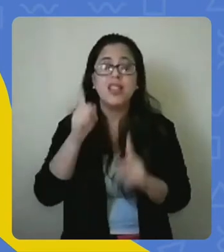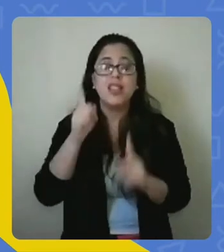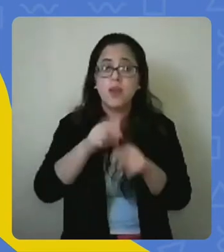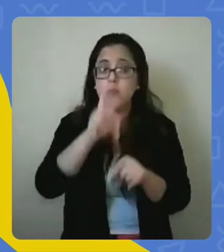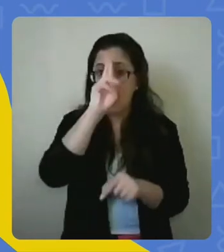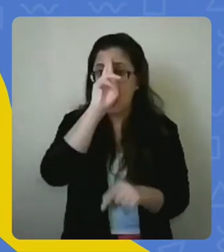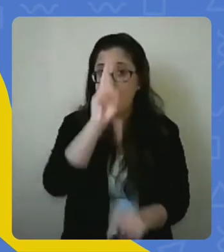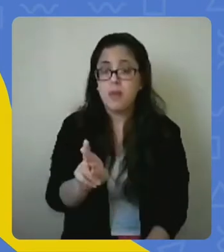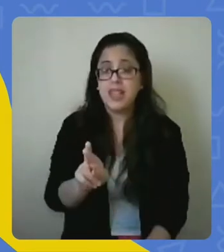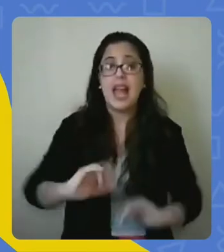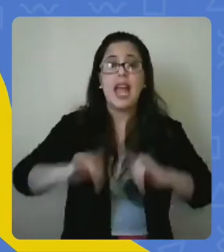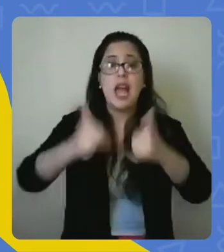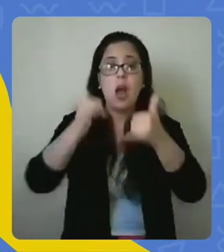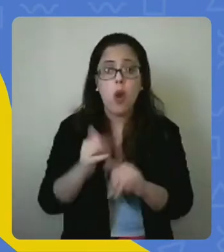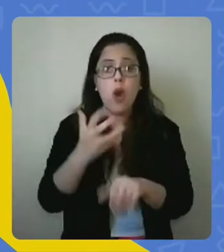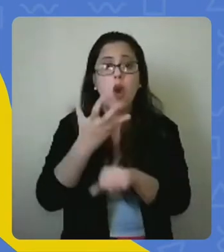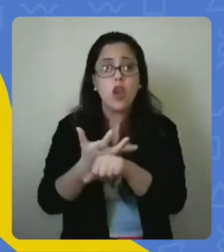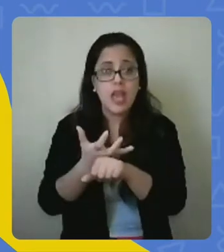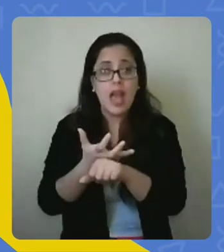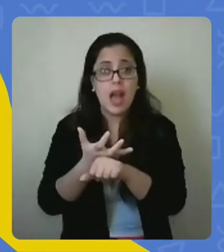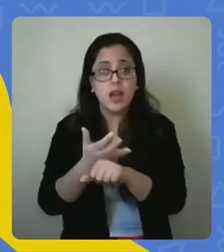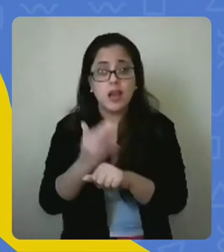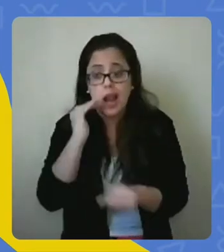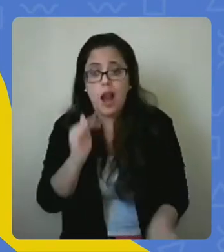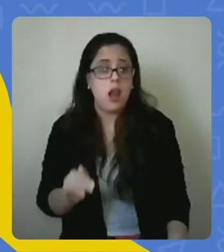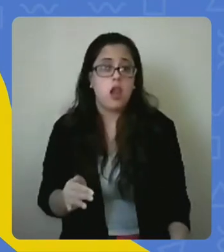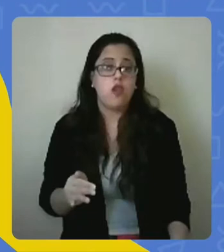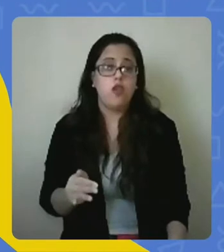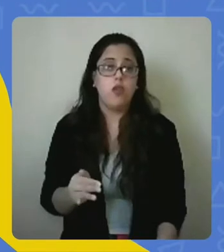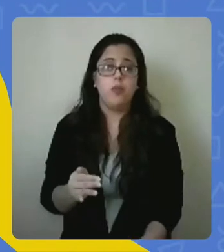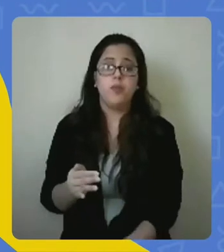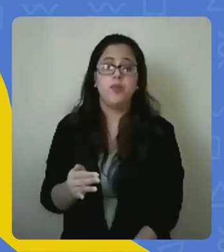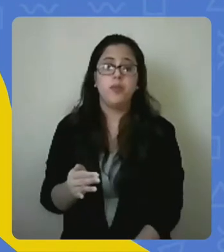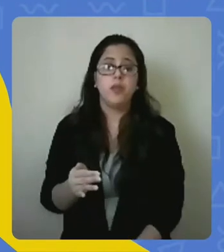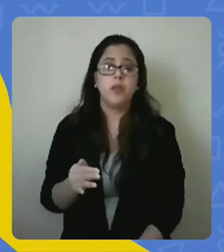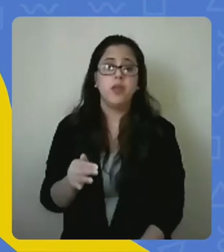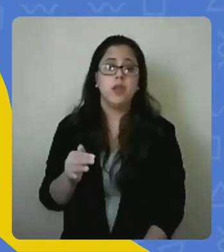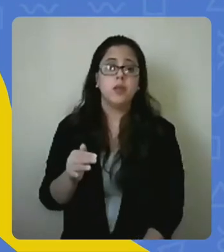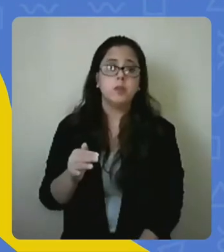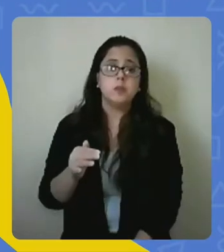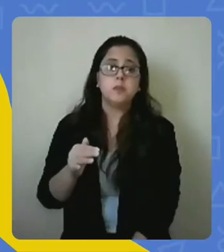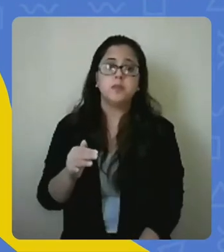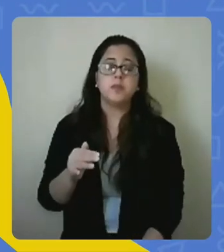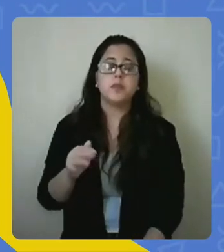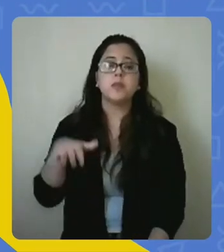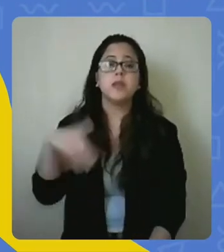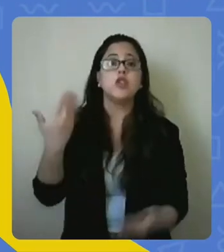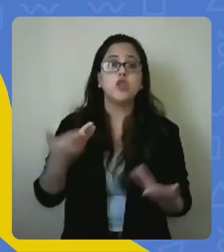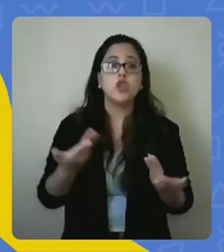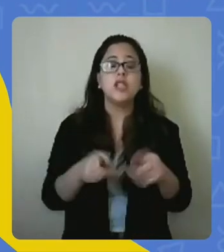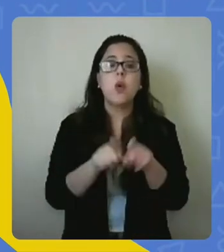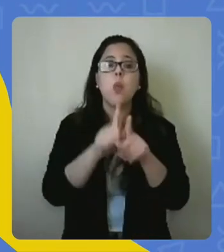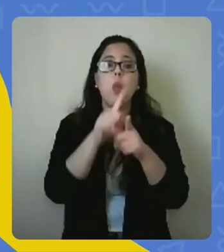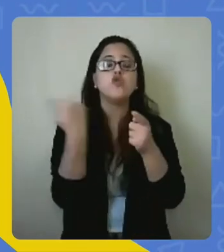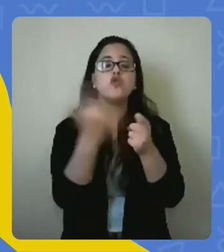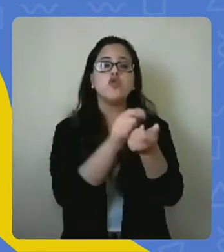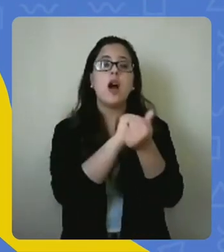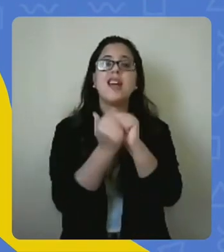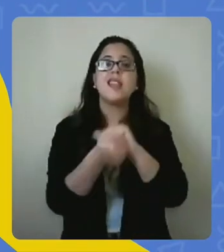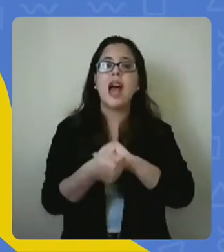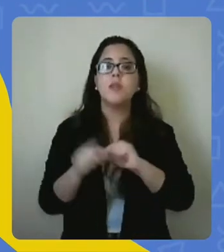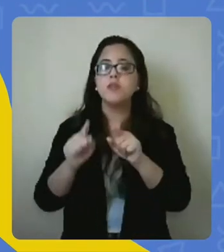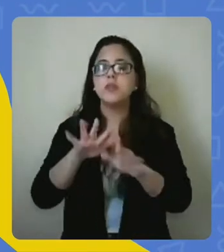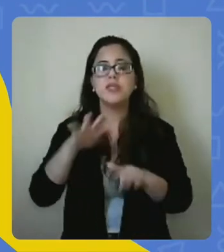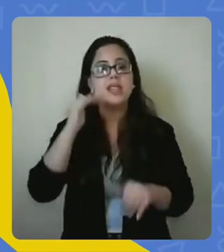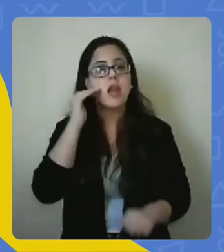el juego que presenta el niño, ¿no? Y entonces uno se adapta a esto y hace que el niño se sienta